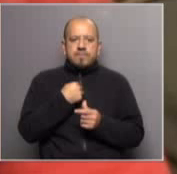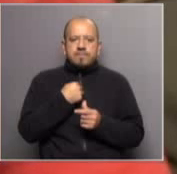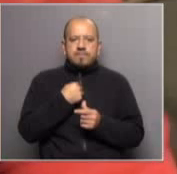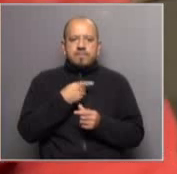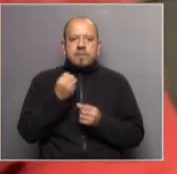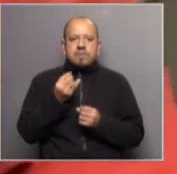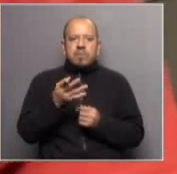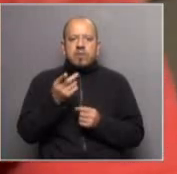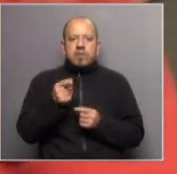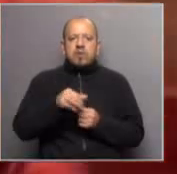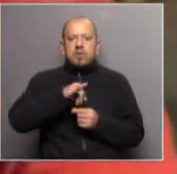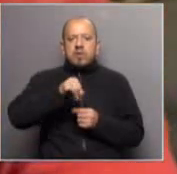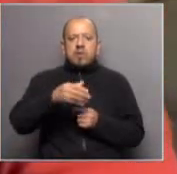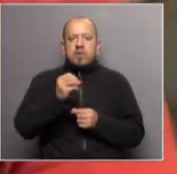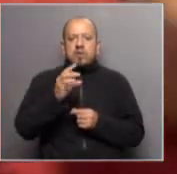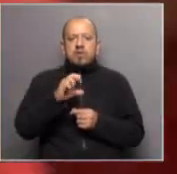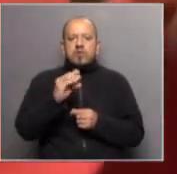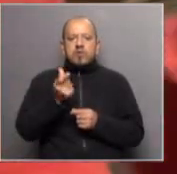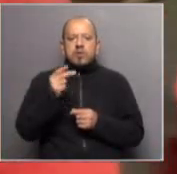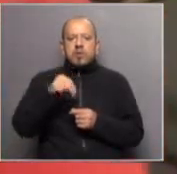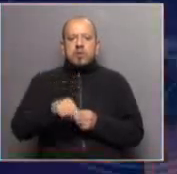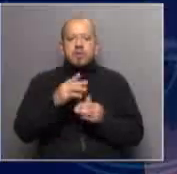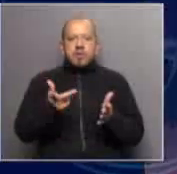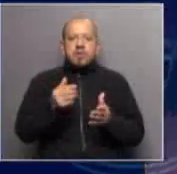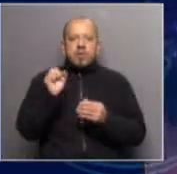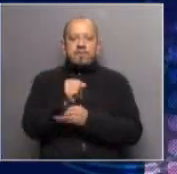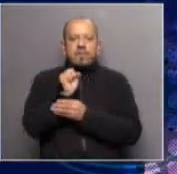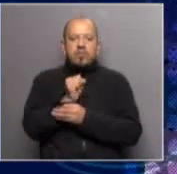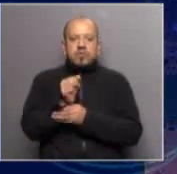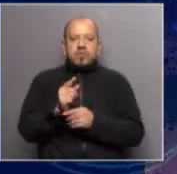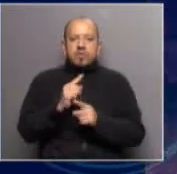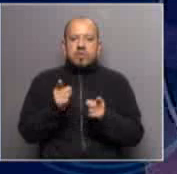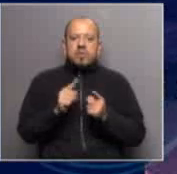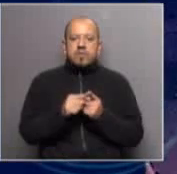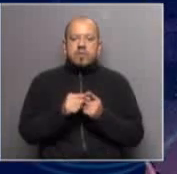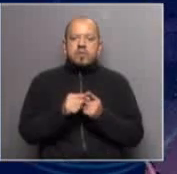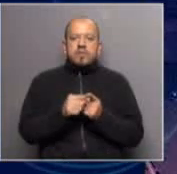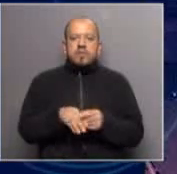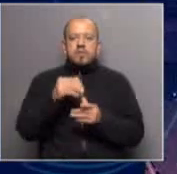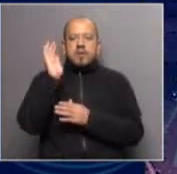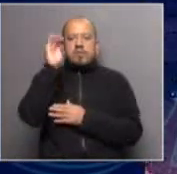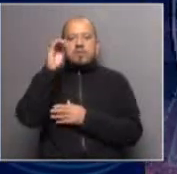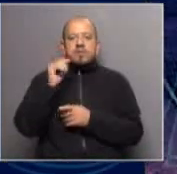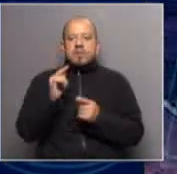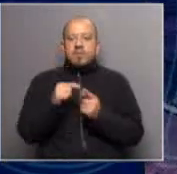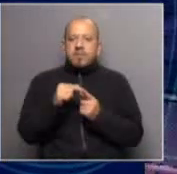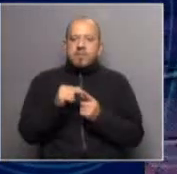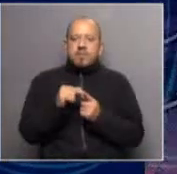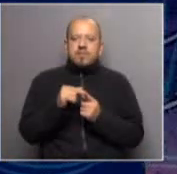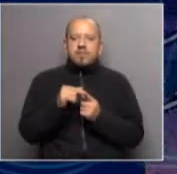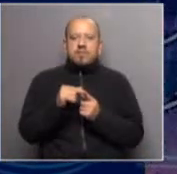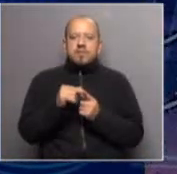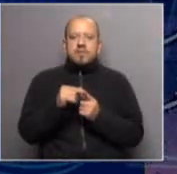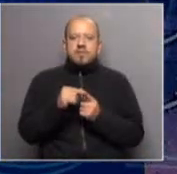Porque probablemente Jordan solo me interese a mí, ¿no? Como no es tan famoso. A los fanáticos del básquetbol, capaz como vos también. No,